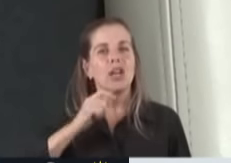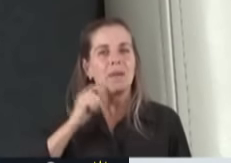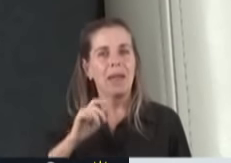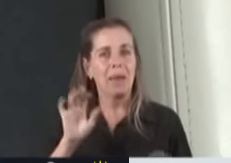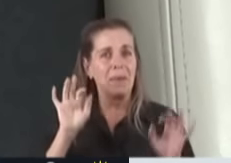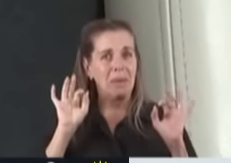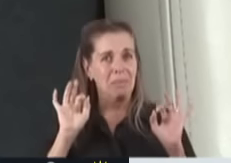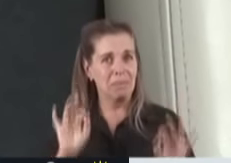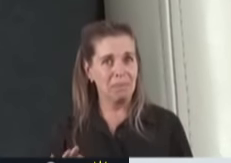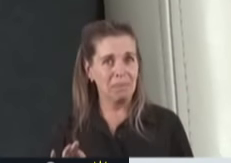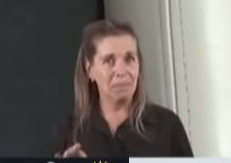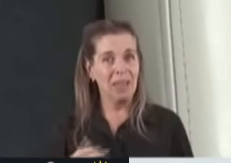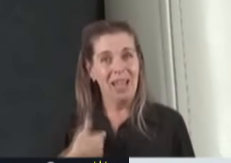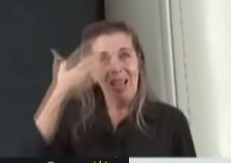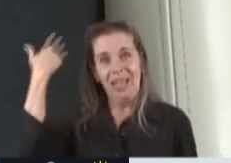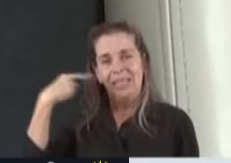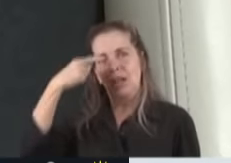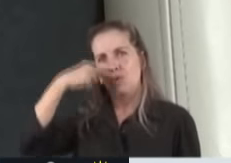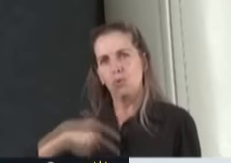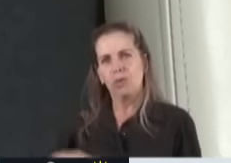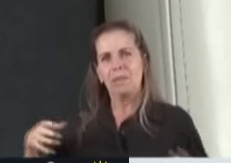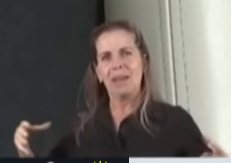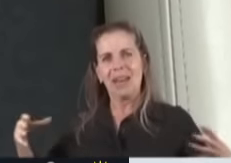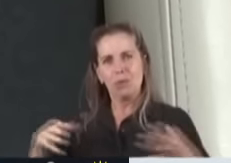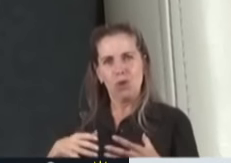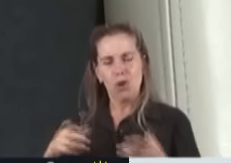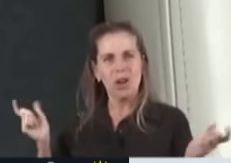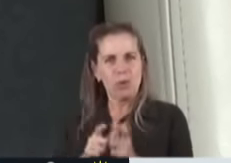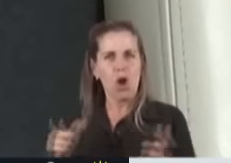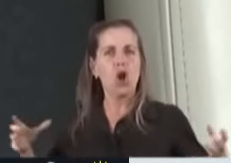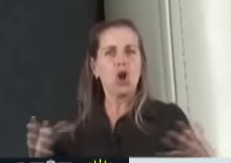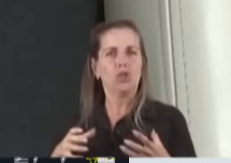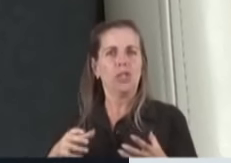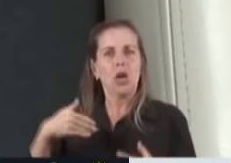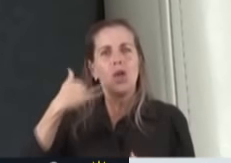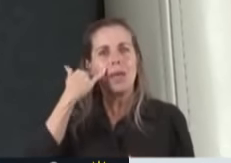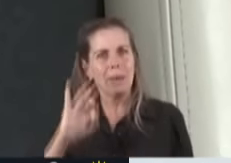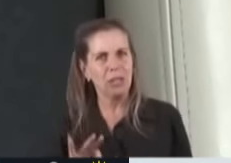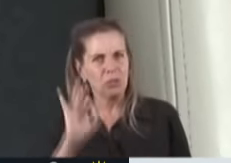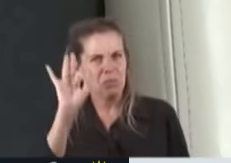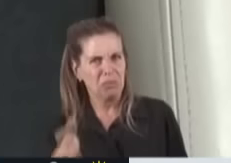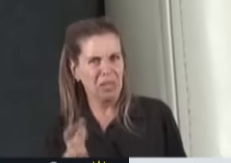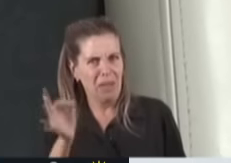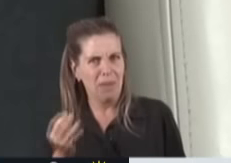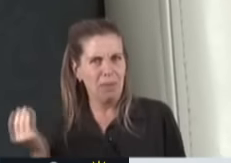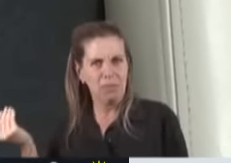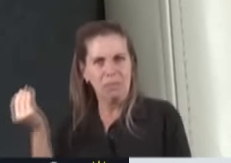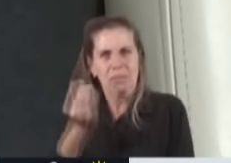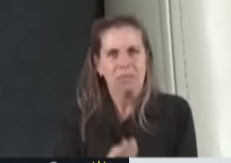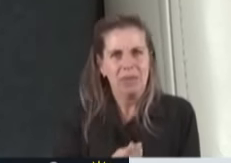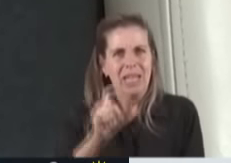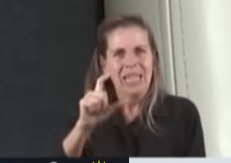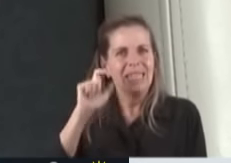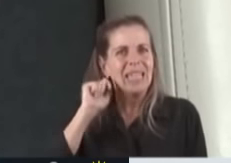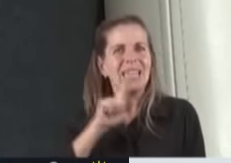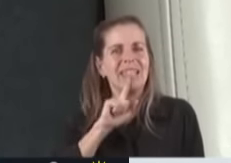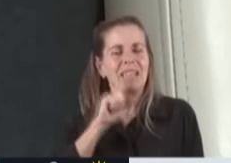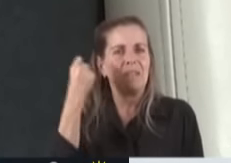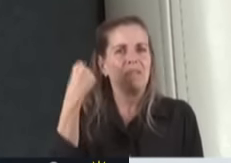Concluida ayer con la última reunión del Consejo de Mayo, se supo de la ausencia del representante de la CGT. Es